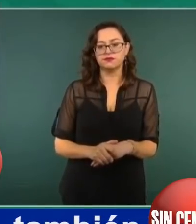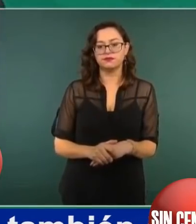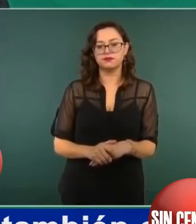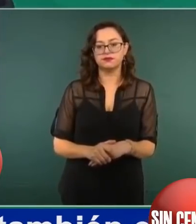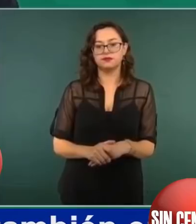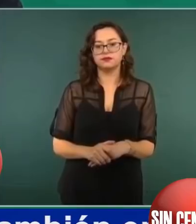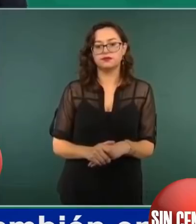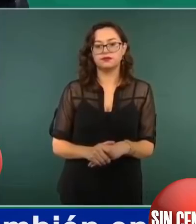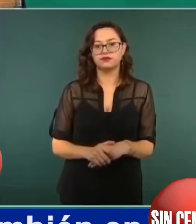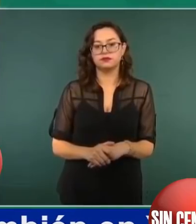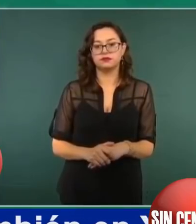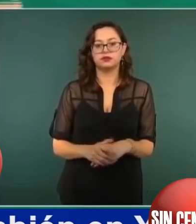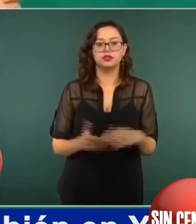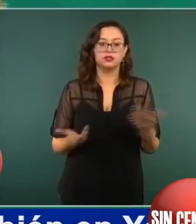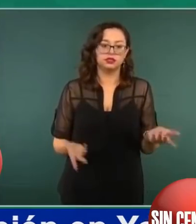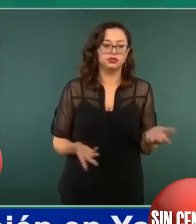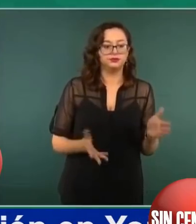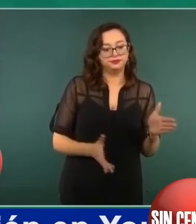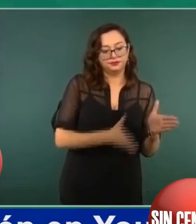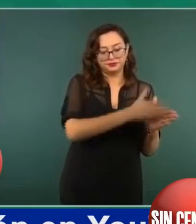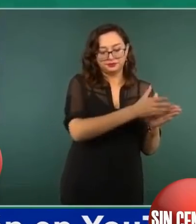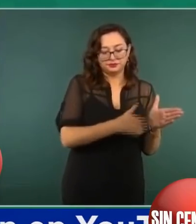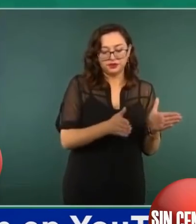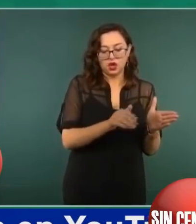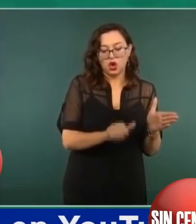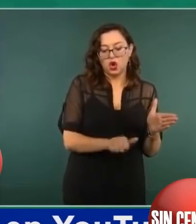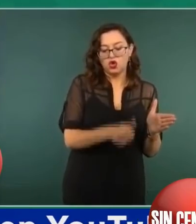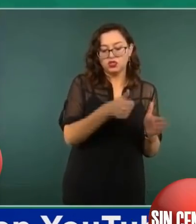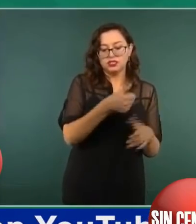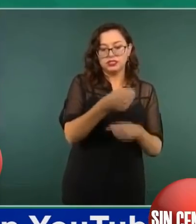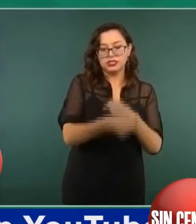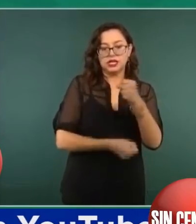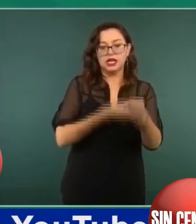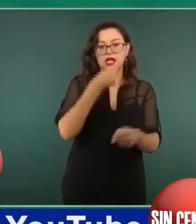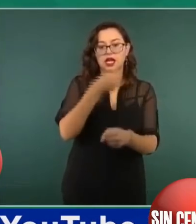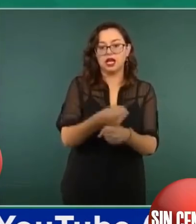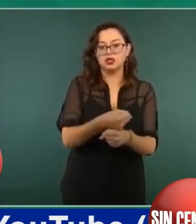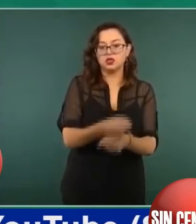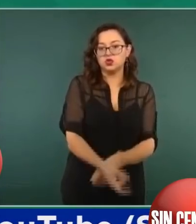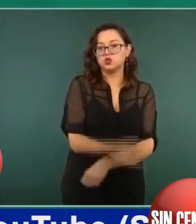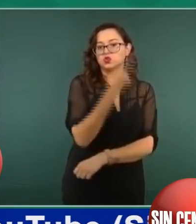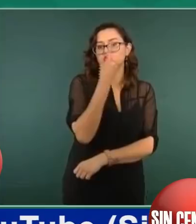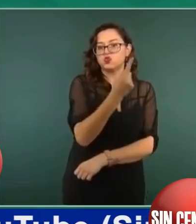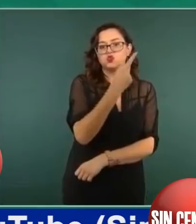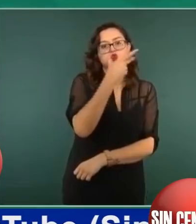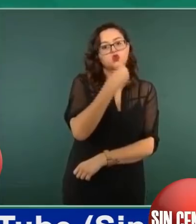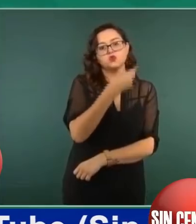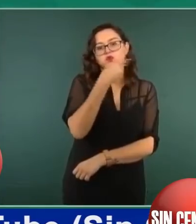La primera mitad del siglo XIX. México, país de un solo hombre.